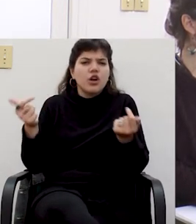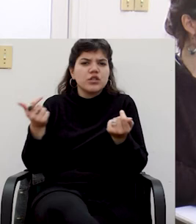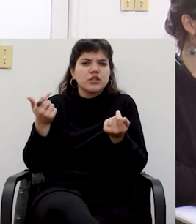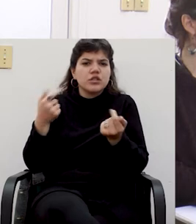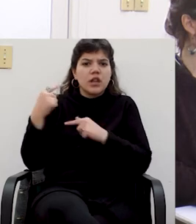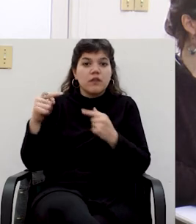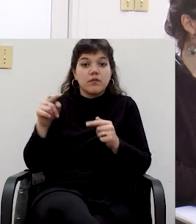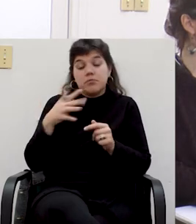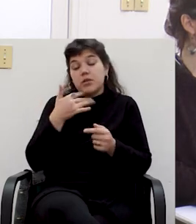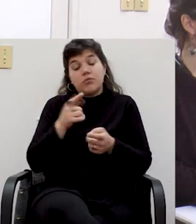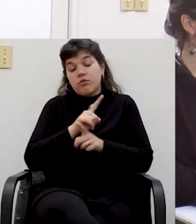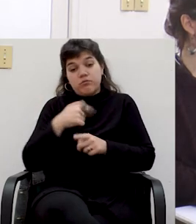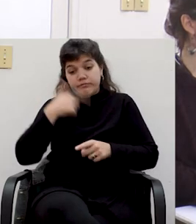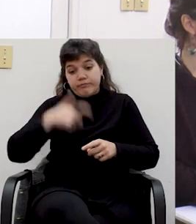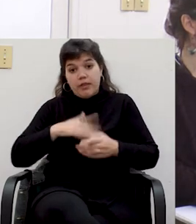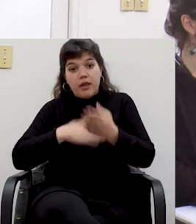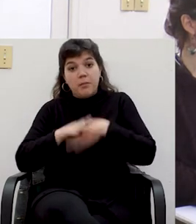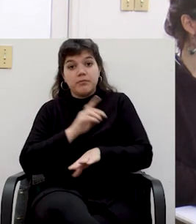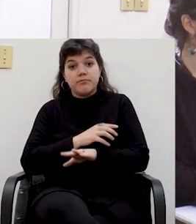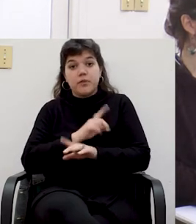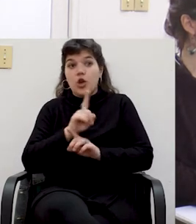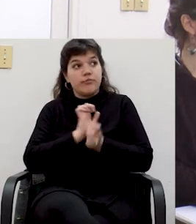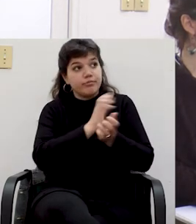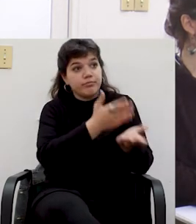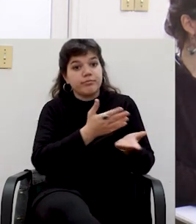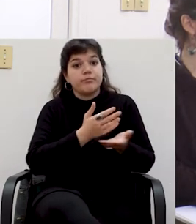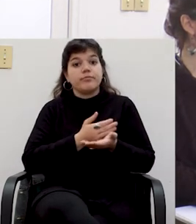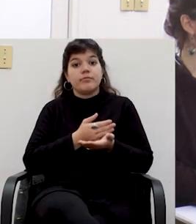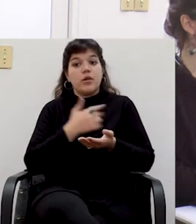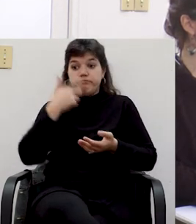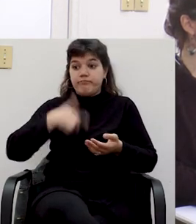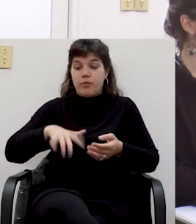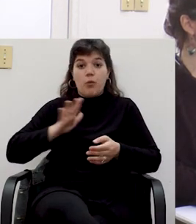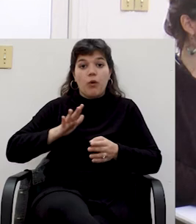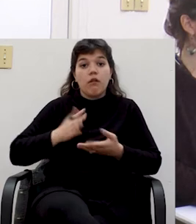ser discapacitado, no estar privado de libertad, no ser mujer.